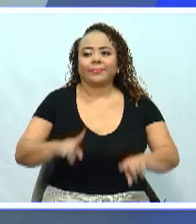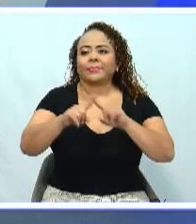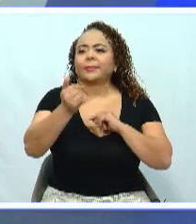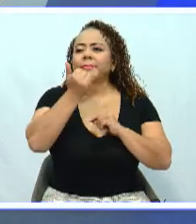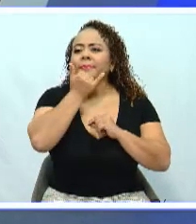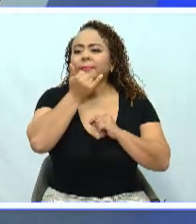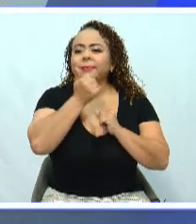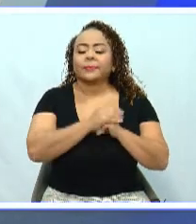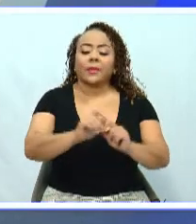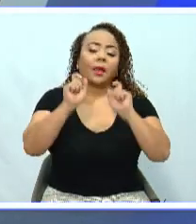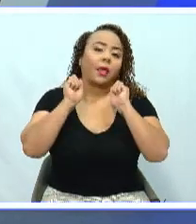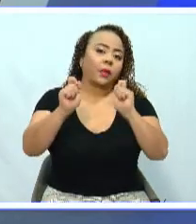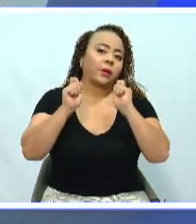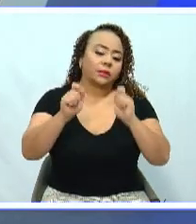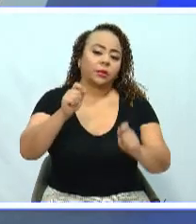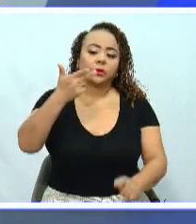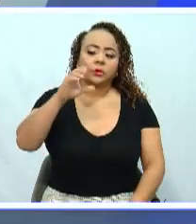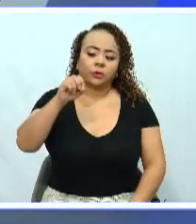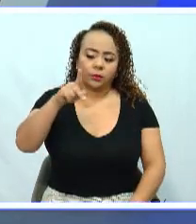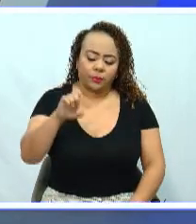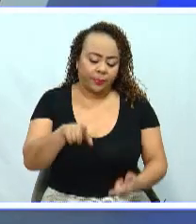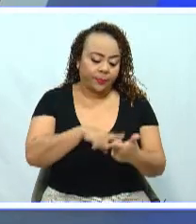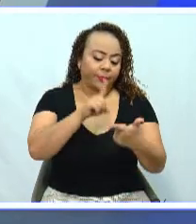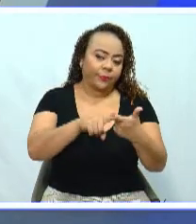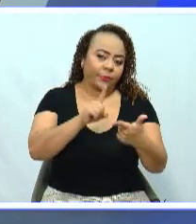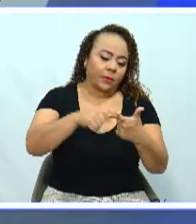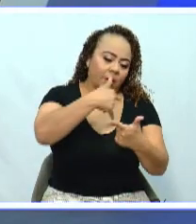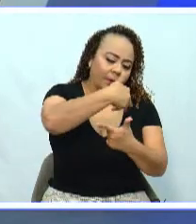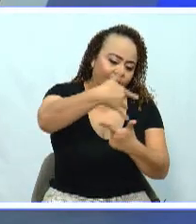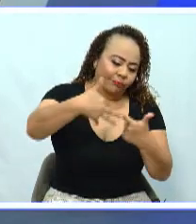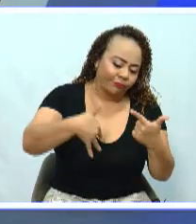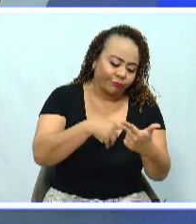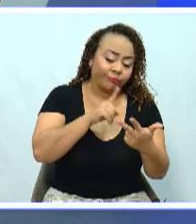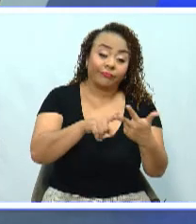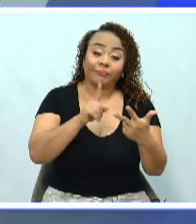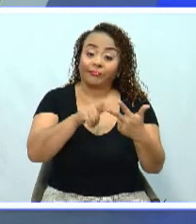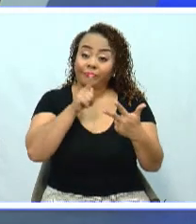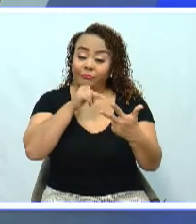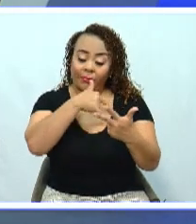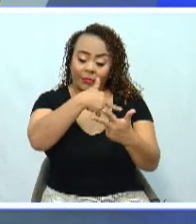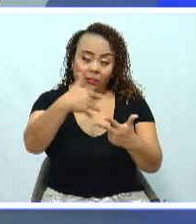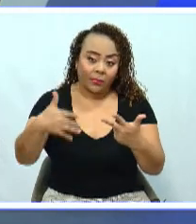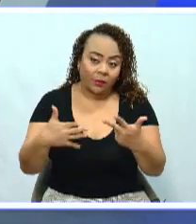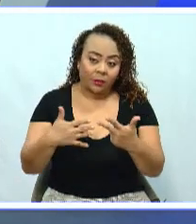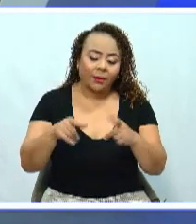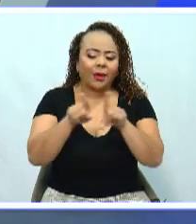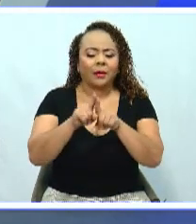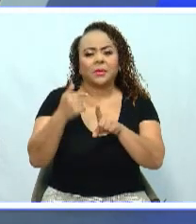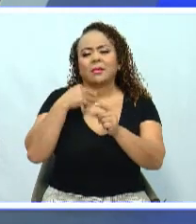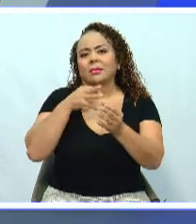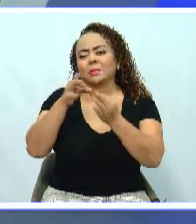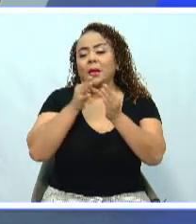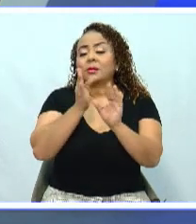la educación de huancho donde se rozó con quién es el rosó triste aparte eso tiene una explicación